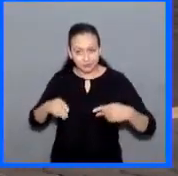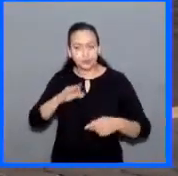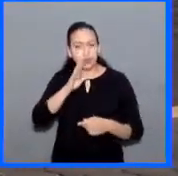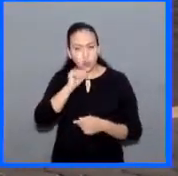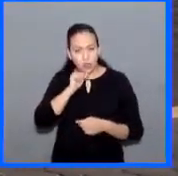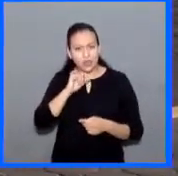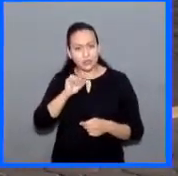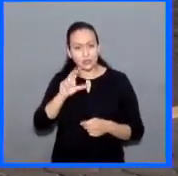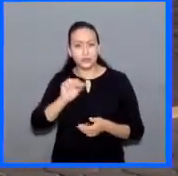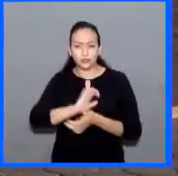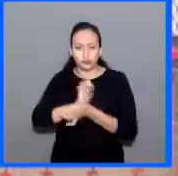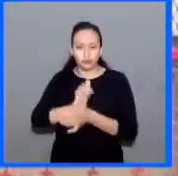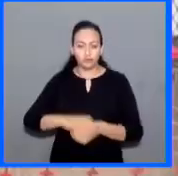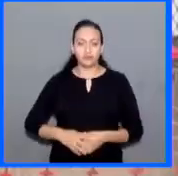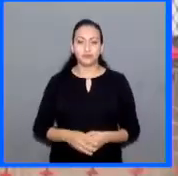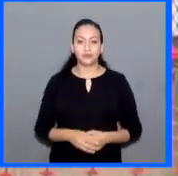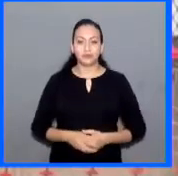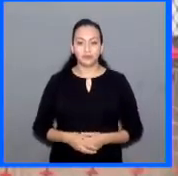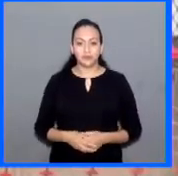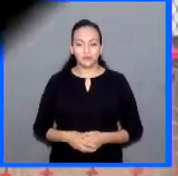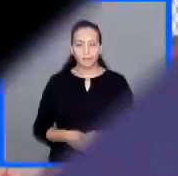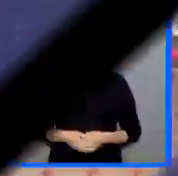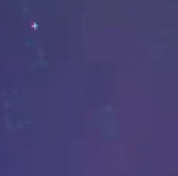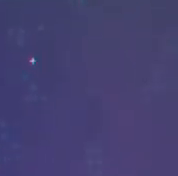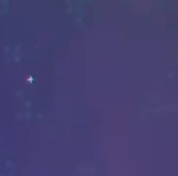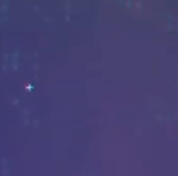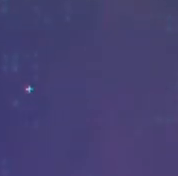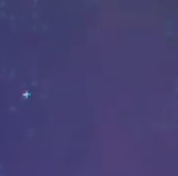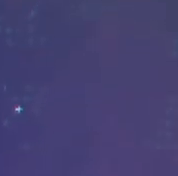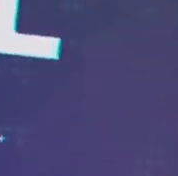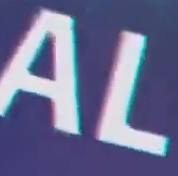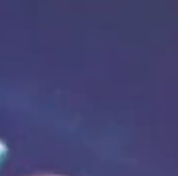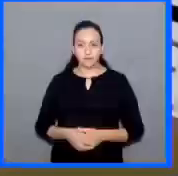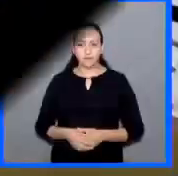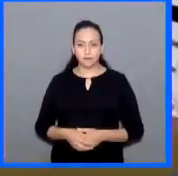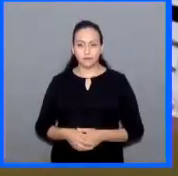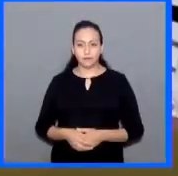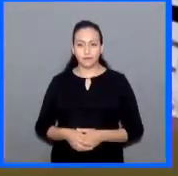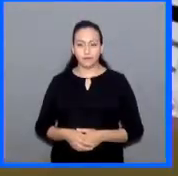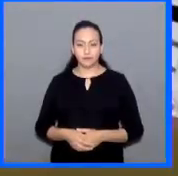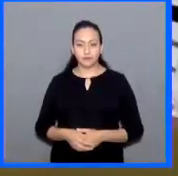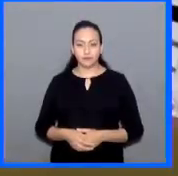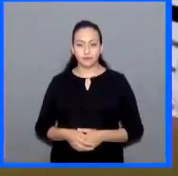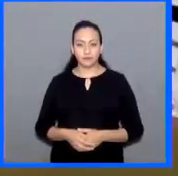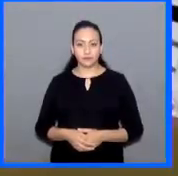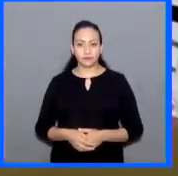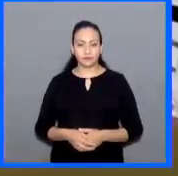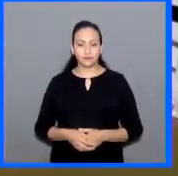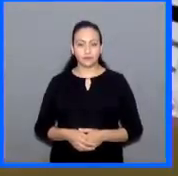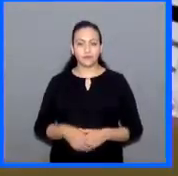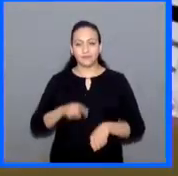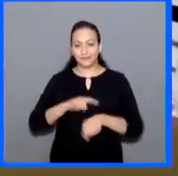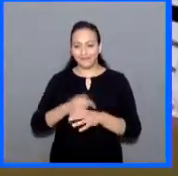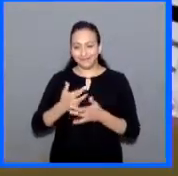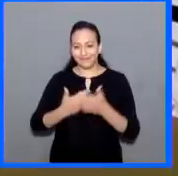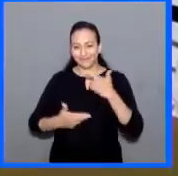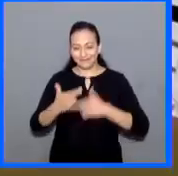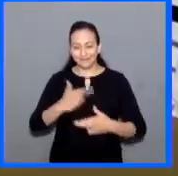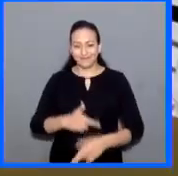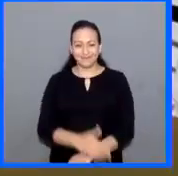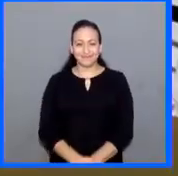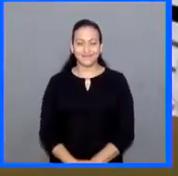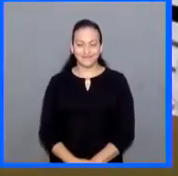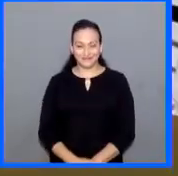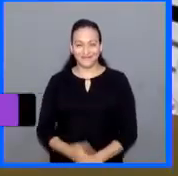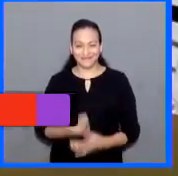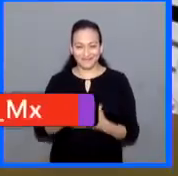discriminación. Vamos a una pausa y continuamos con más aquí en